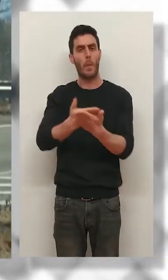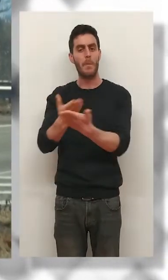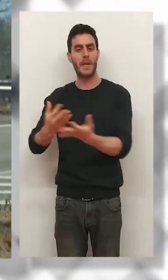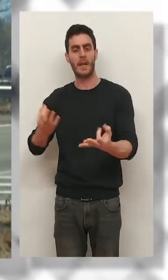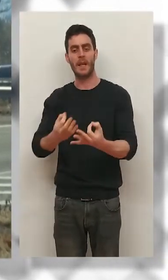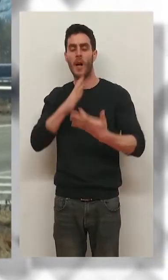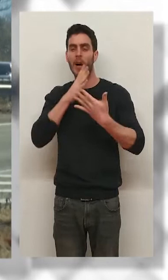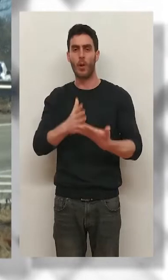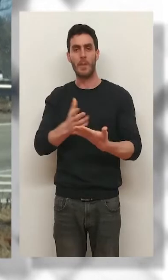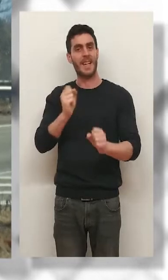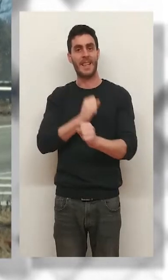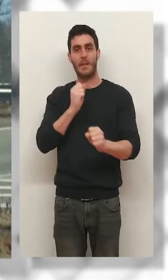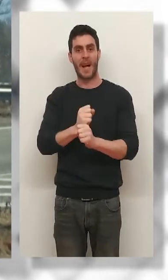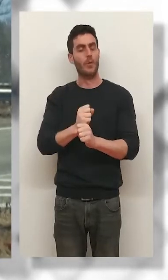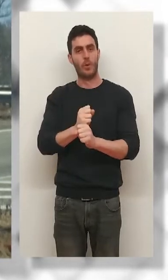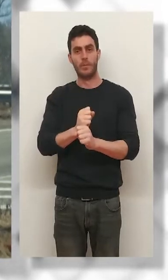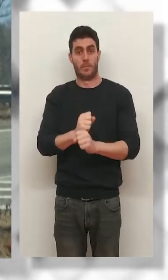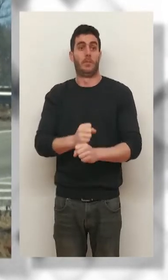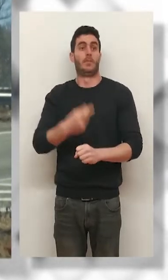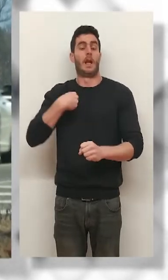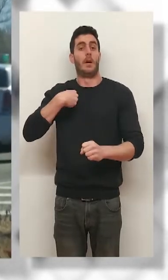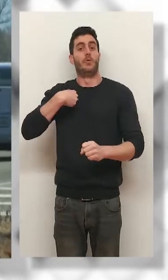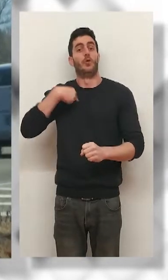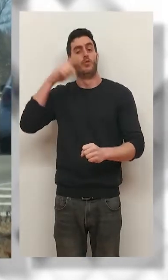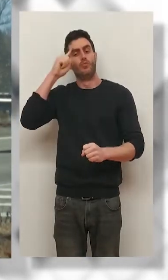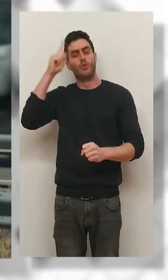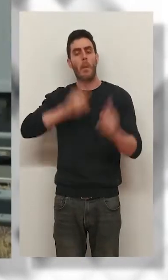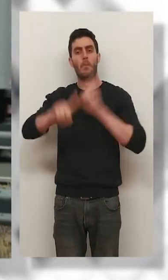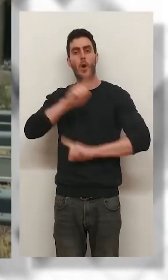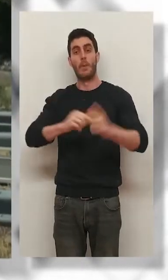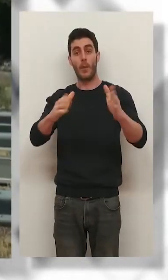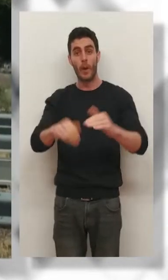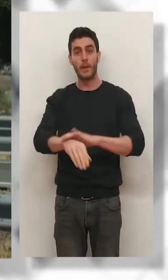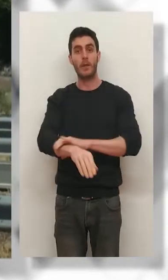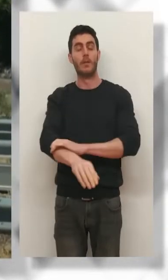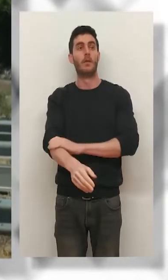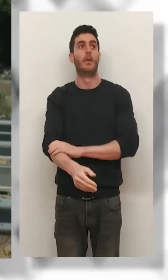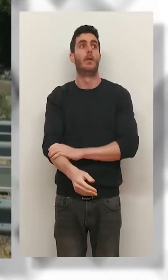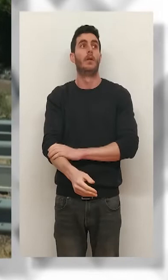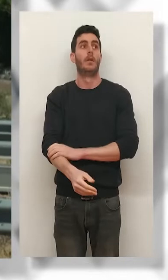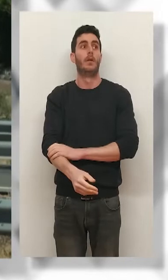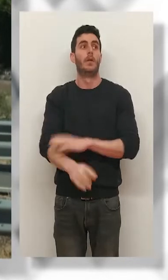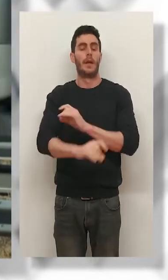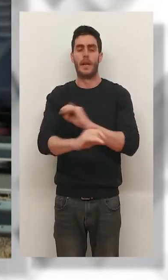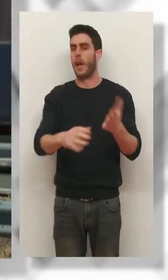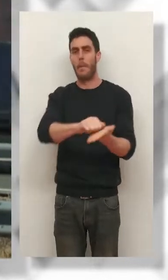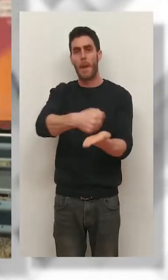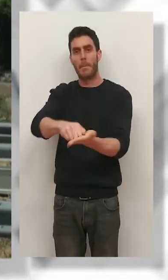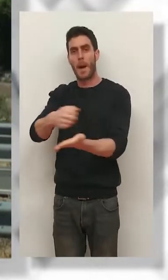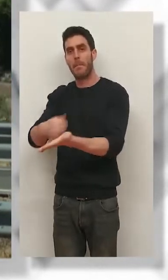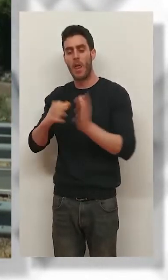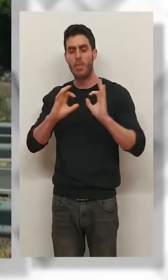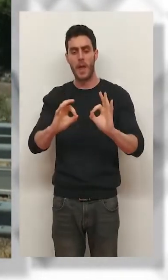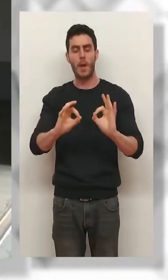Nosotros, en estos momentos, se está trabajando. Hasta donde yo sé, no hay incidencias. Y, vamos, no va a haber desabastecimiento de ningún